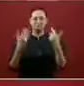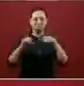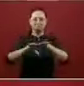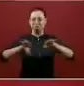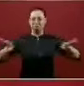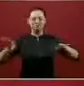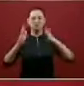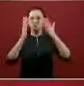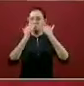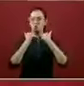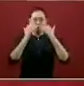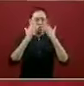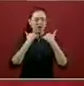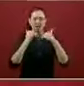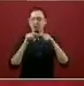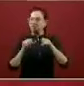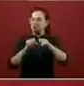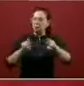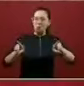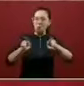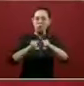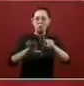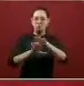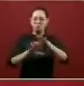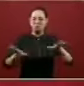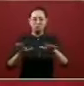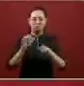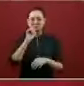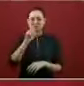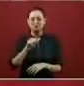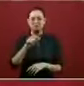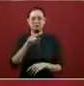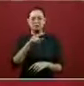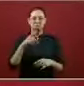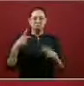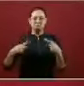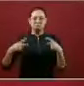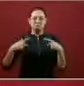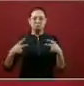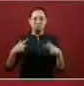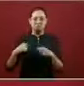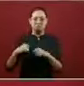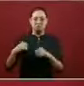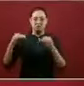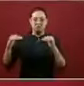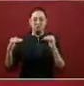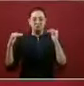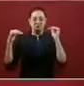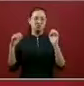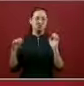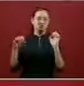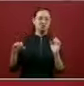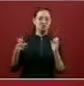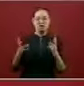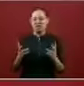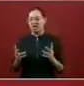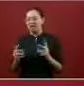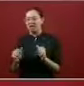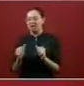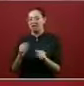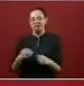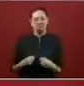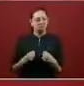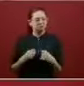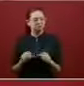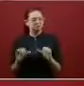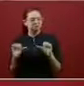igualdad, no hay equidad, los de arriba se dan la gran vida y abajo el